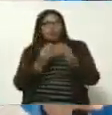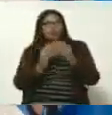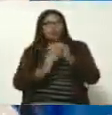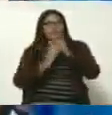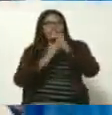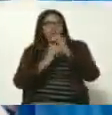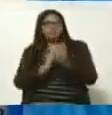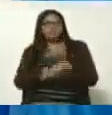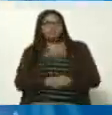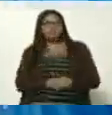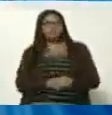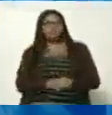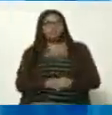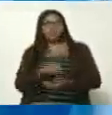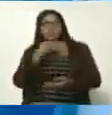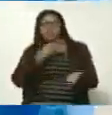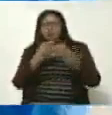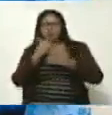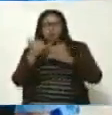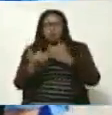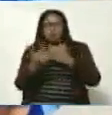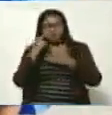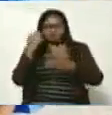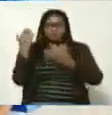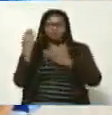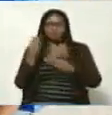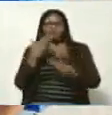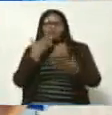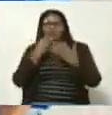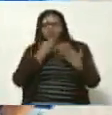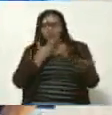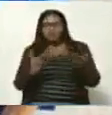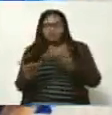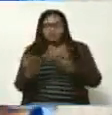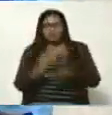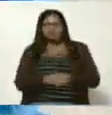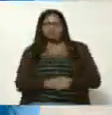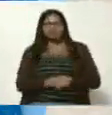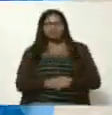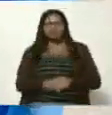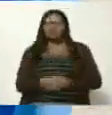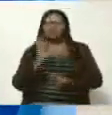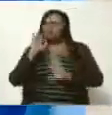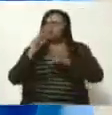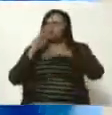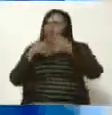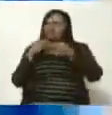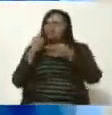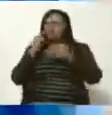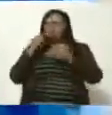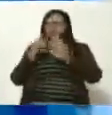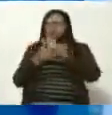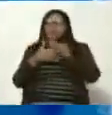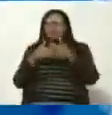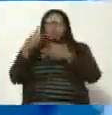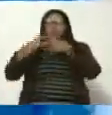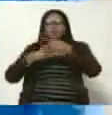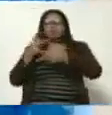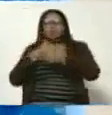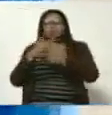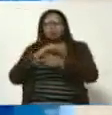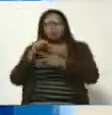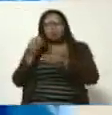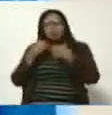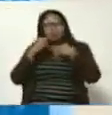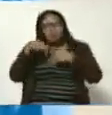de Monómeros. Bienvenido a nuestro programa. Muchas gracias por la invitación. Cuéntenos un poco cómo describiría usted este proceso que se ha vivido